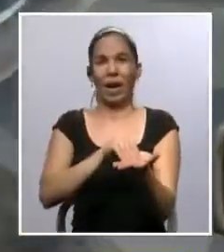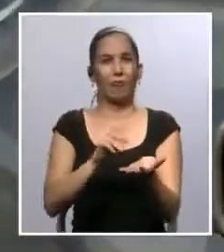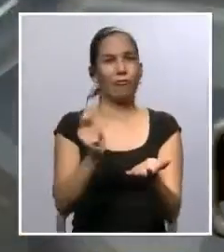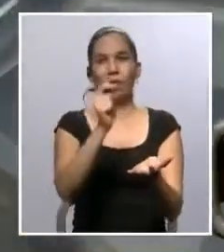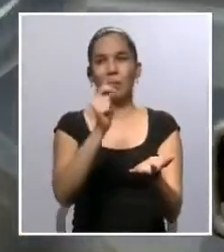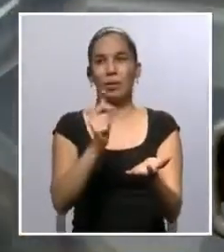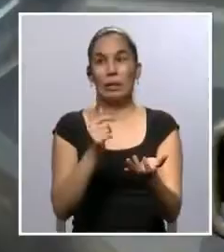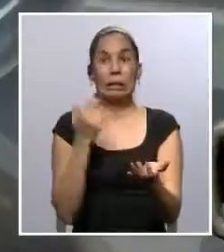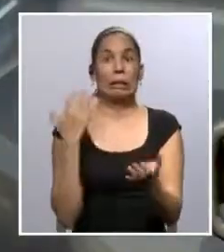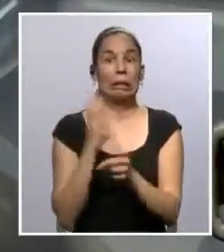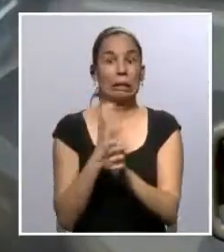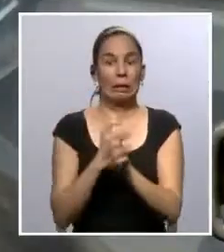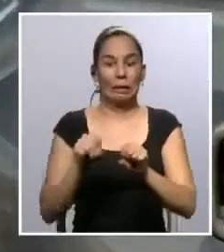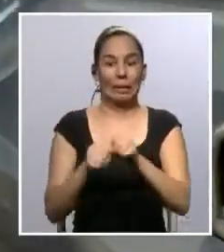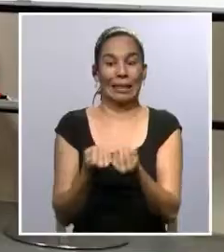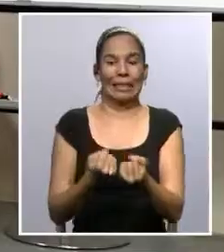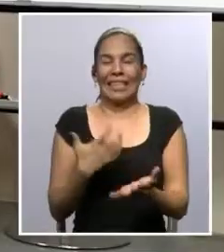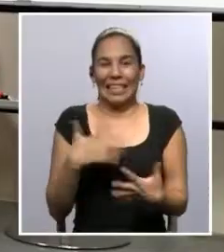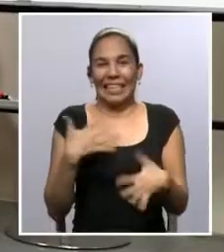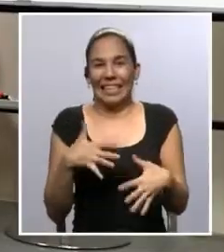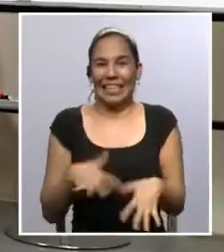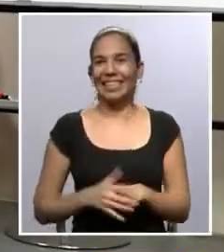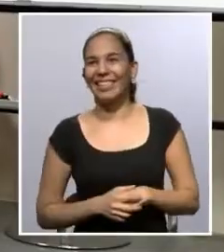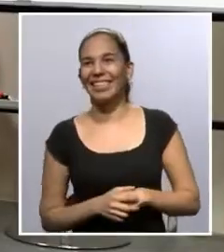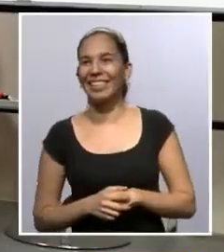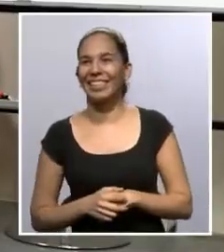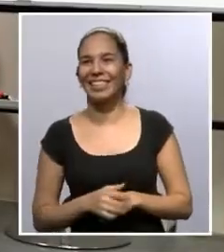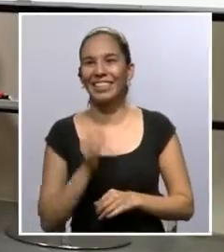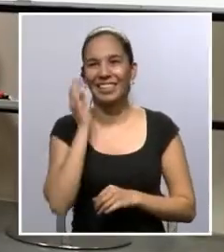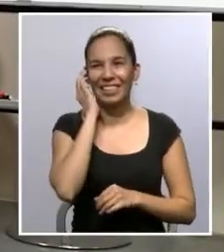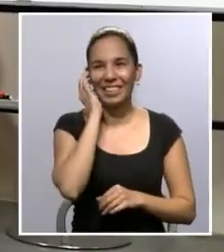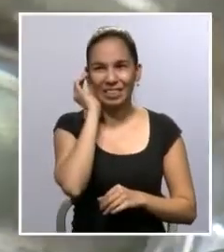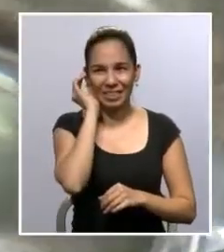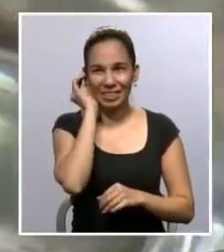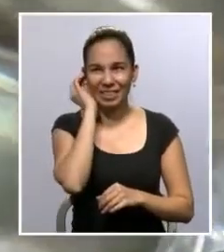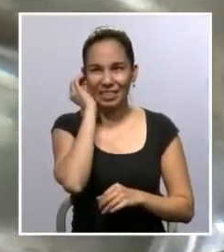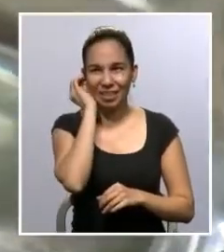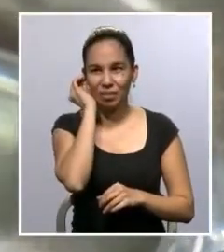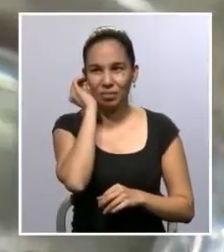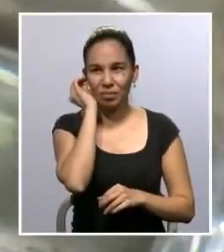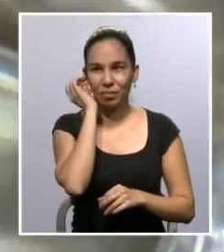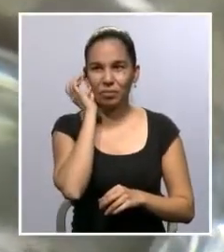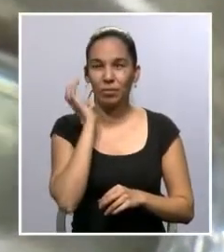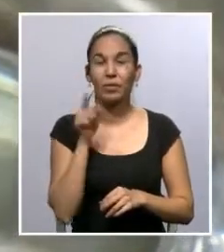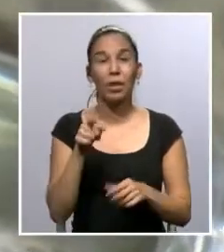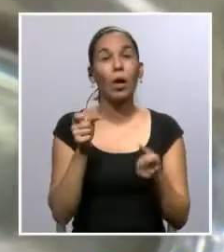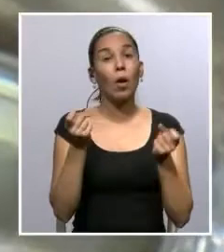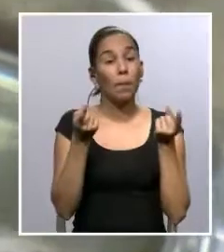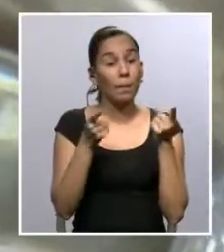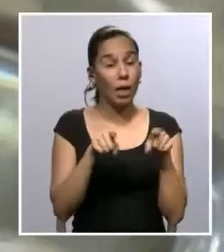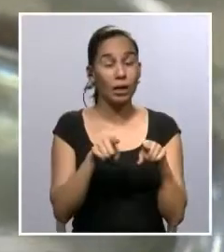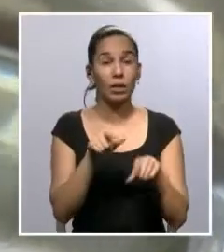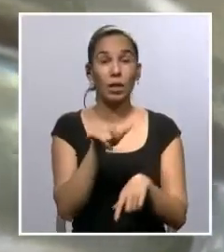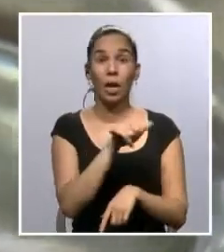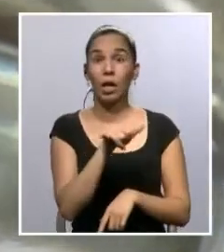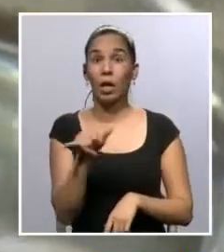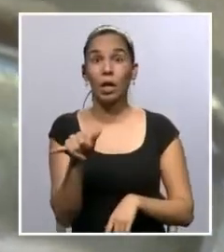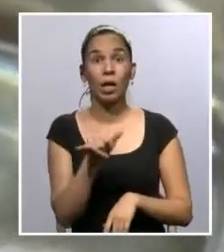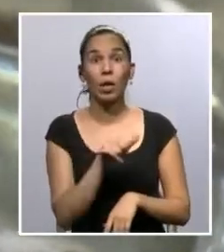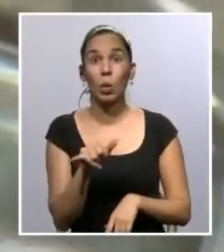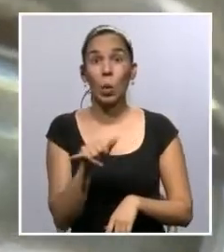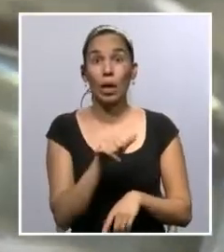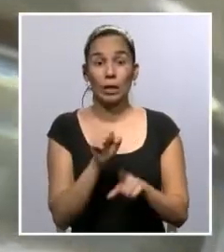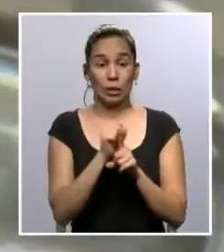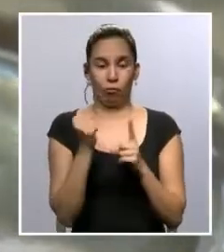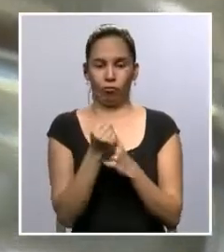Así quiebro el vidrio, más bien. Exacto. Ahora, eso podría ocurrir también... ¿En alguna